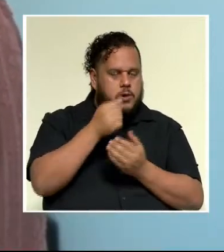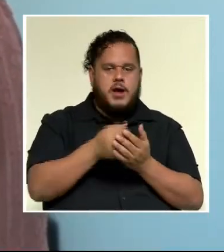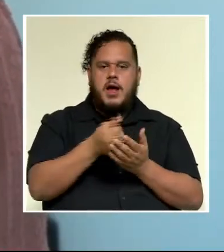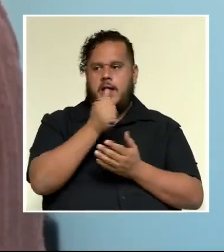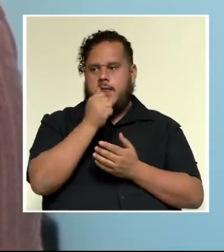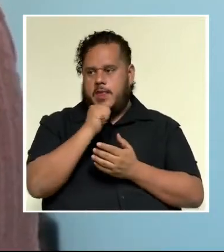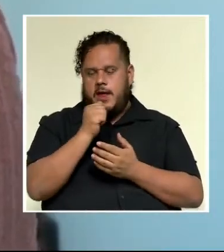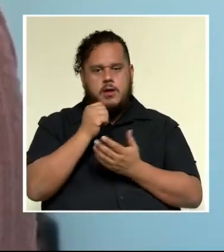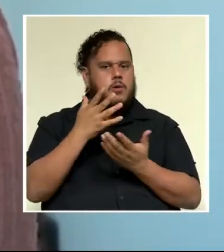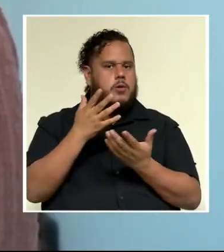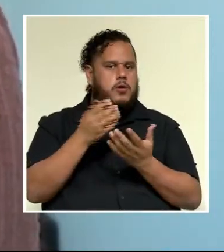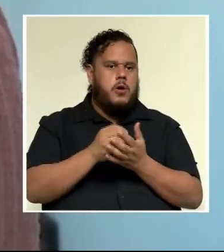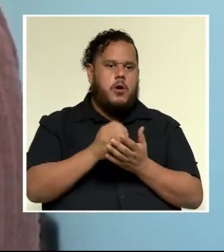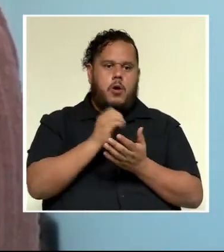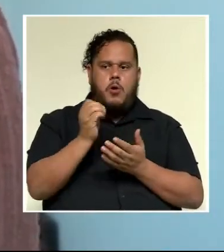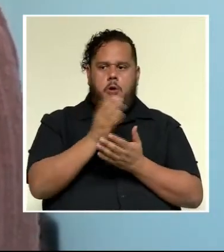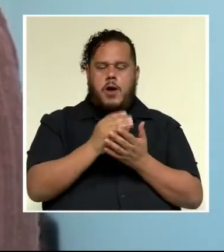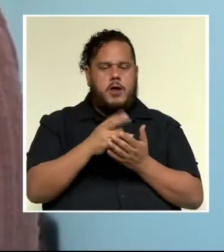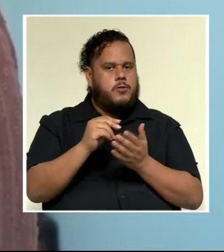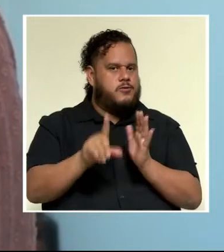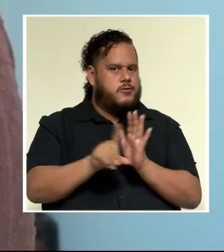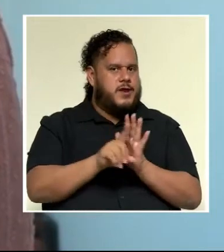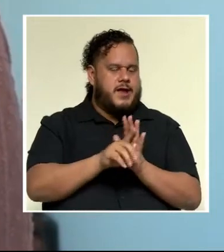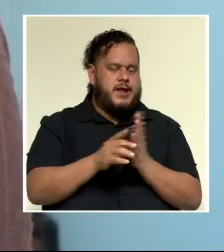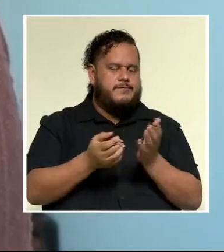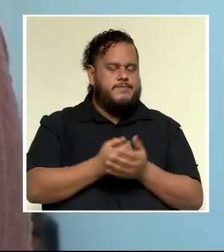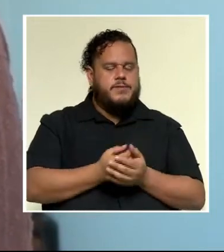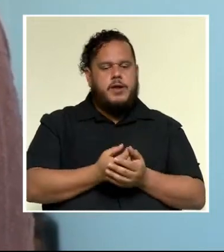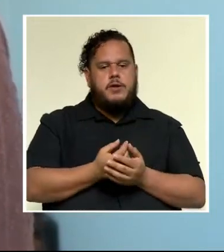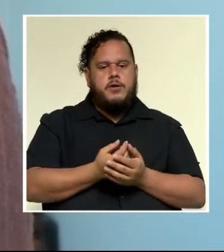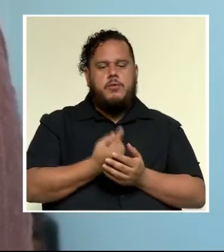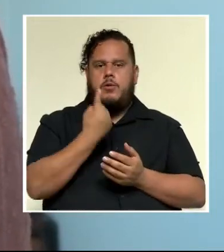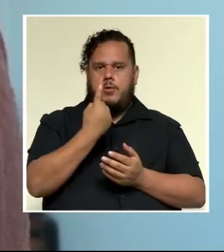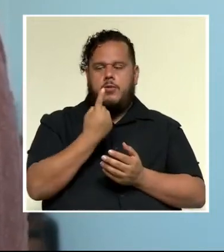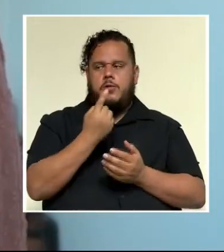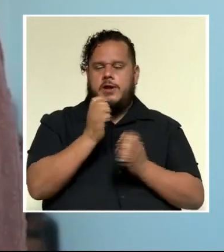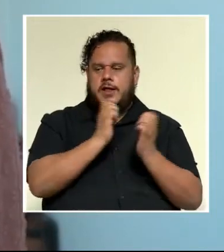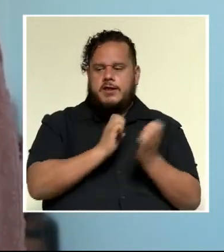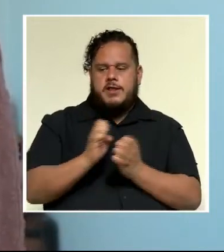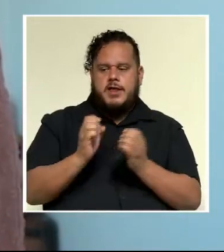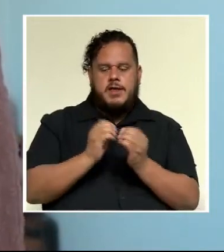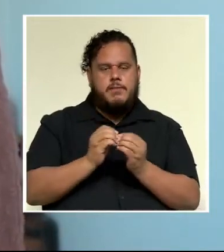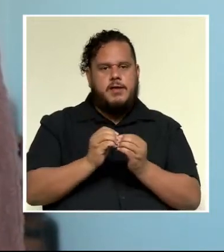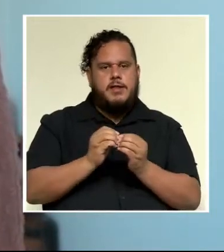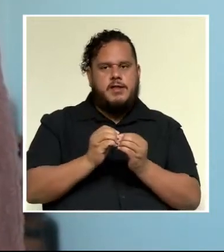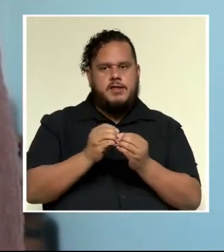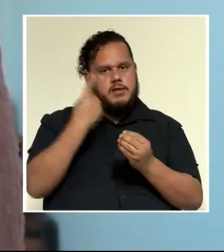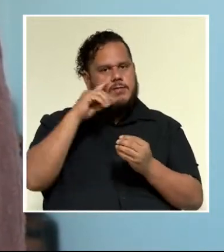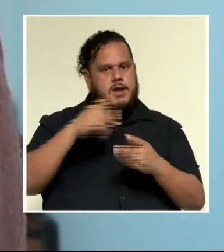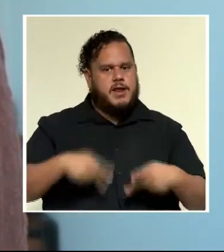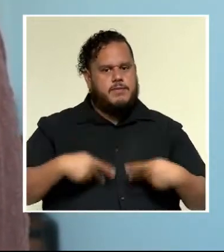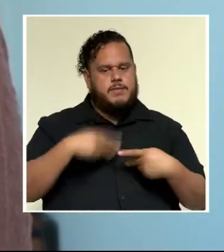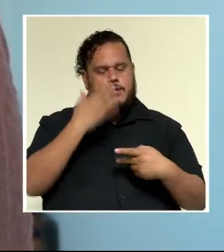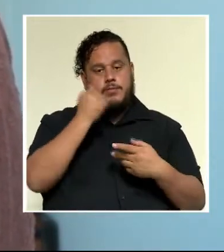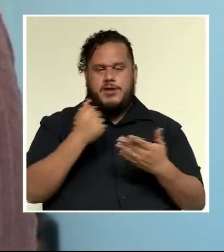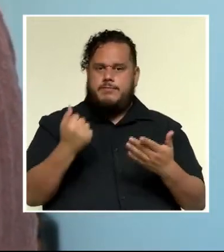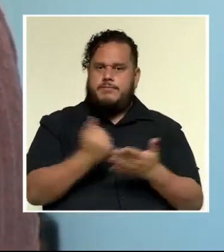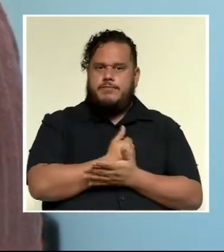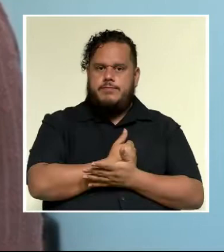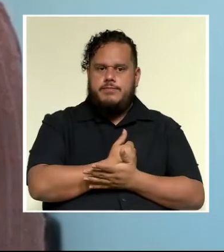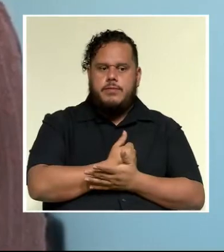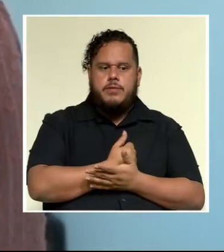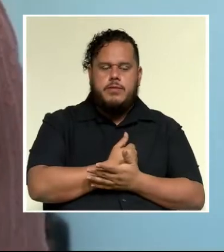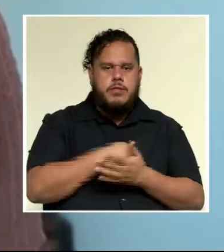de drogas o de sustancias como una estrategia más de sobrevivencia. Porque lamentablemente